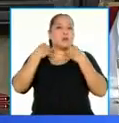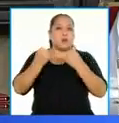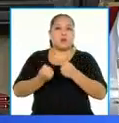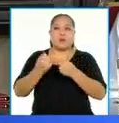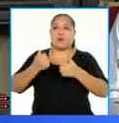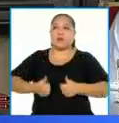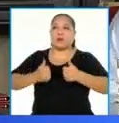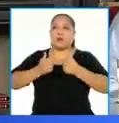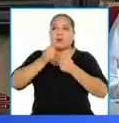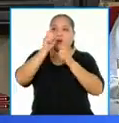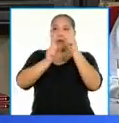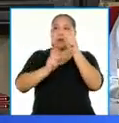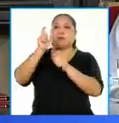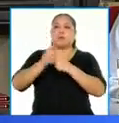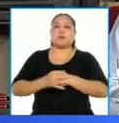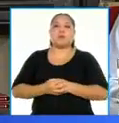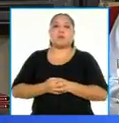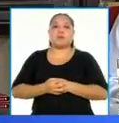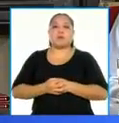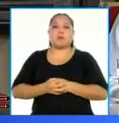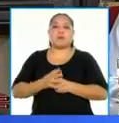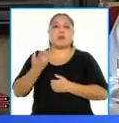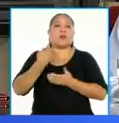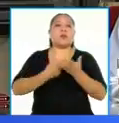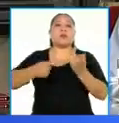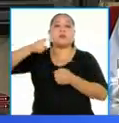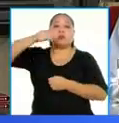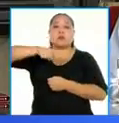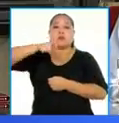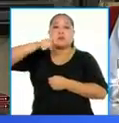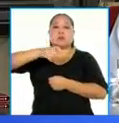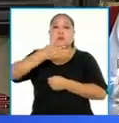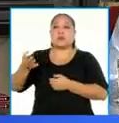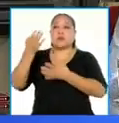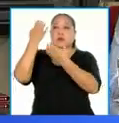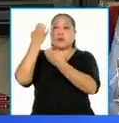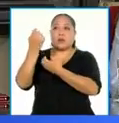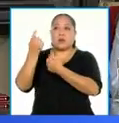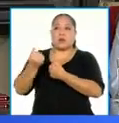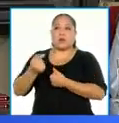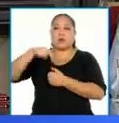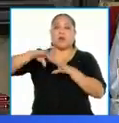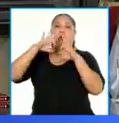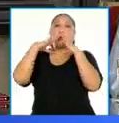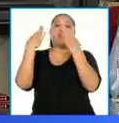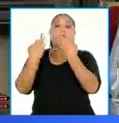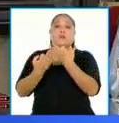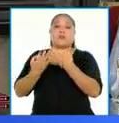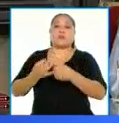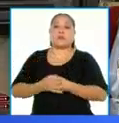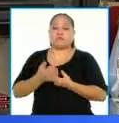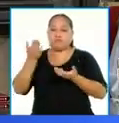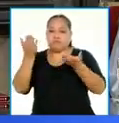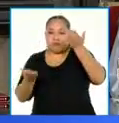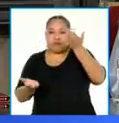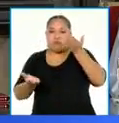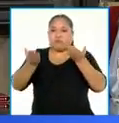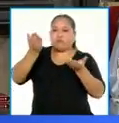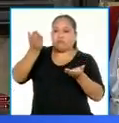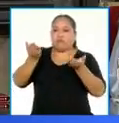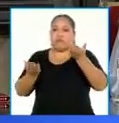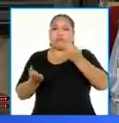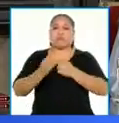las personas con las necesidades de la economía de nuestras familias.